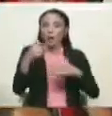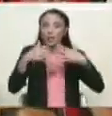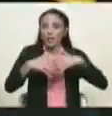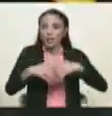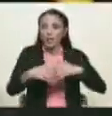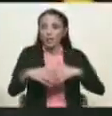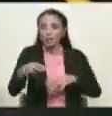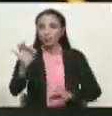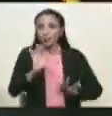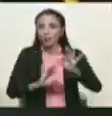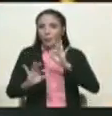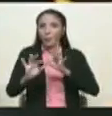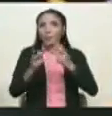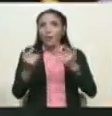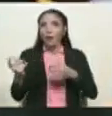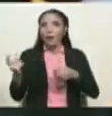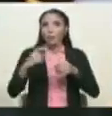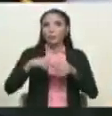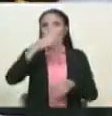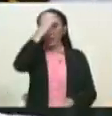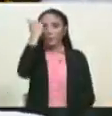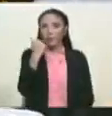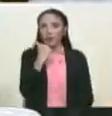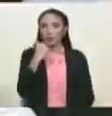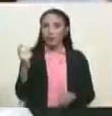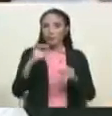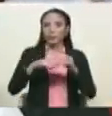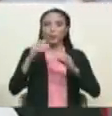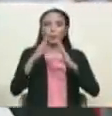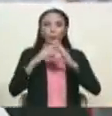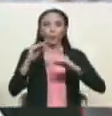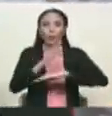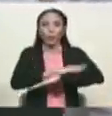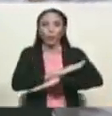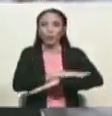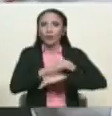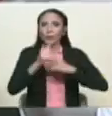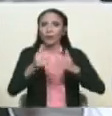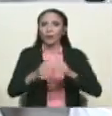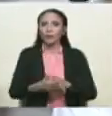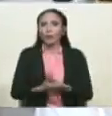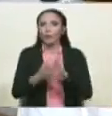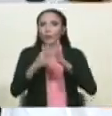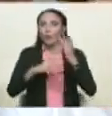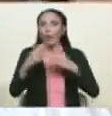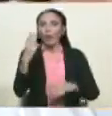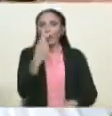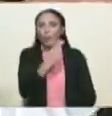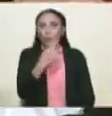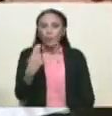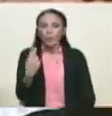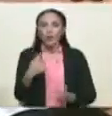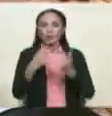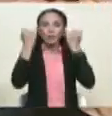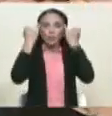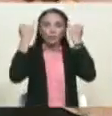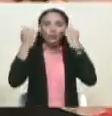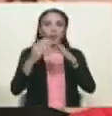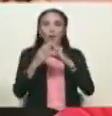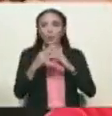ahora incorpora al Frente Francisco de Miranda por su disciplina, por su compromiso, por su capacidad